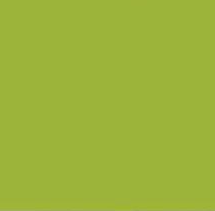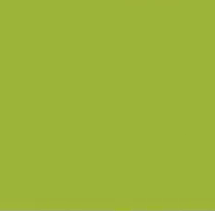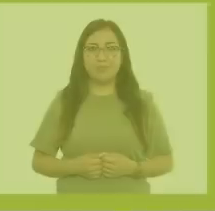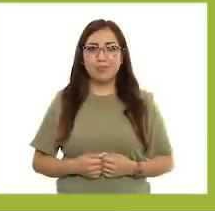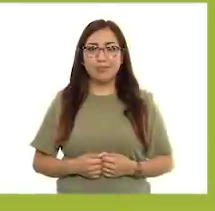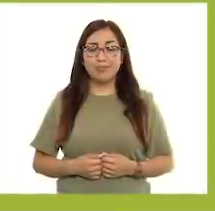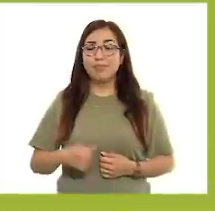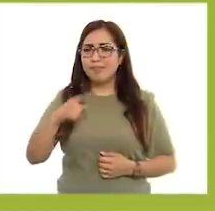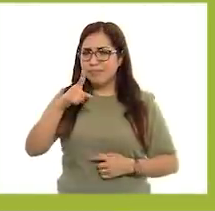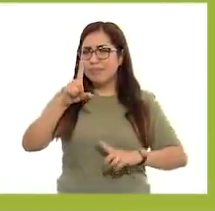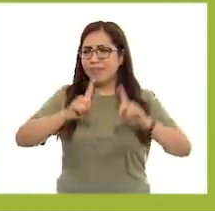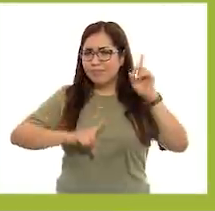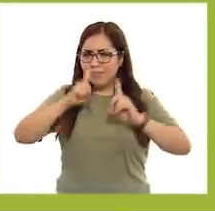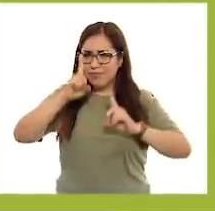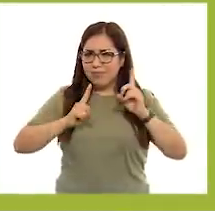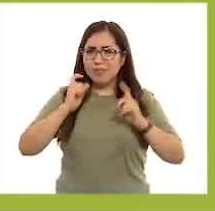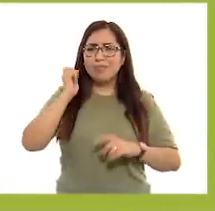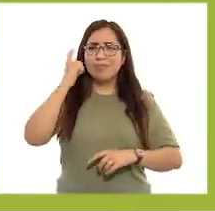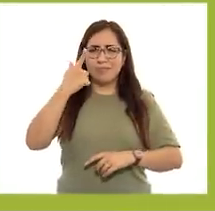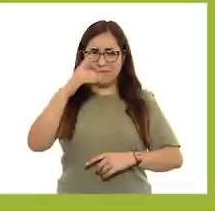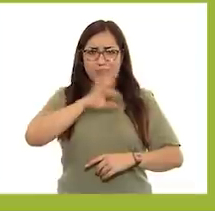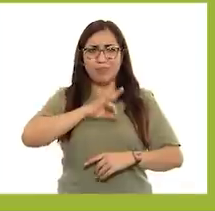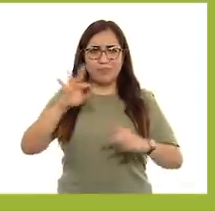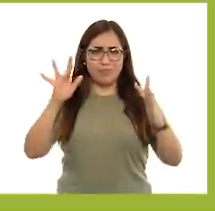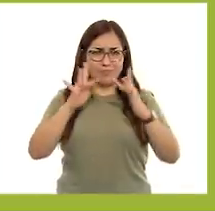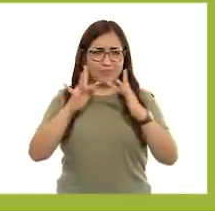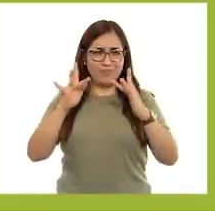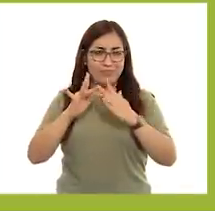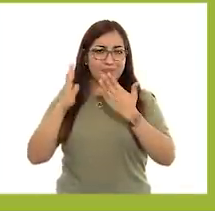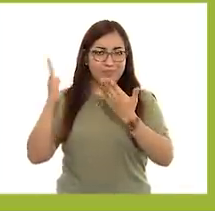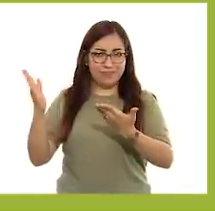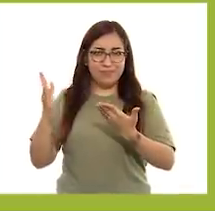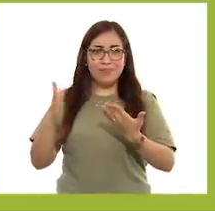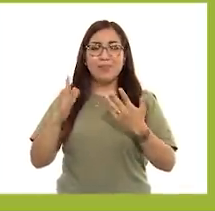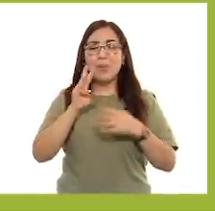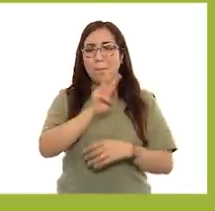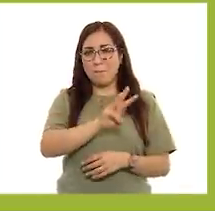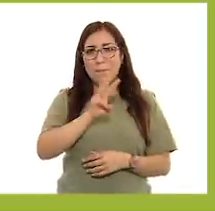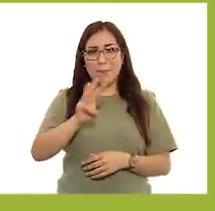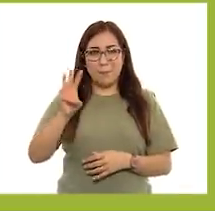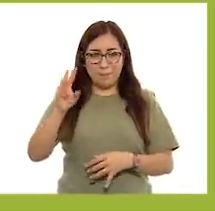Si tienes alguna duda, contáctanos. Página web